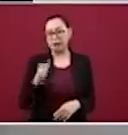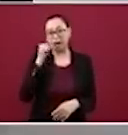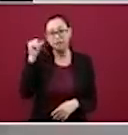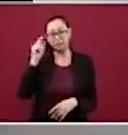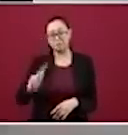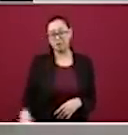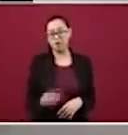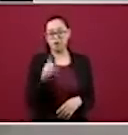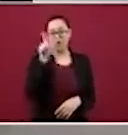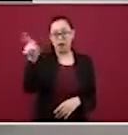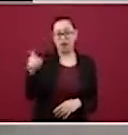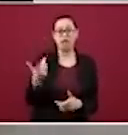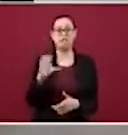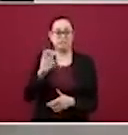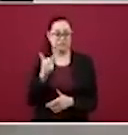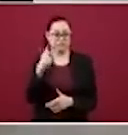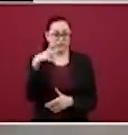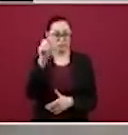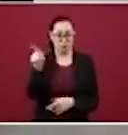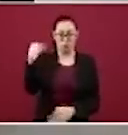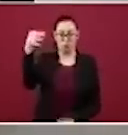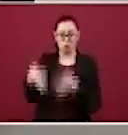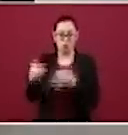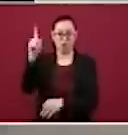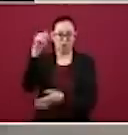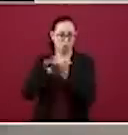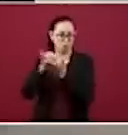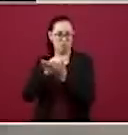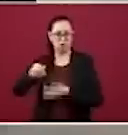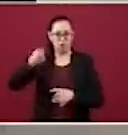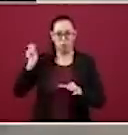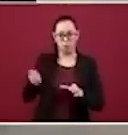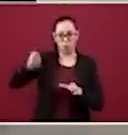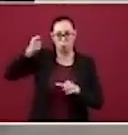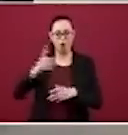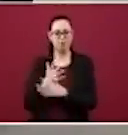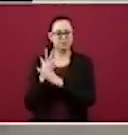juicio de Joaquín El Chapo Guzmán, uno de los fiscales en Nueva York señaló que